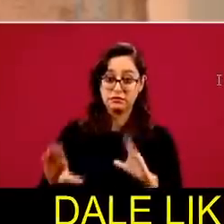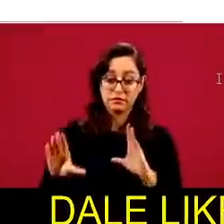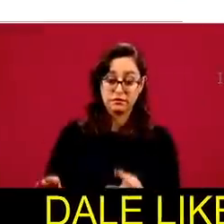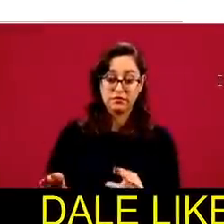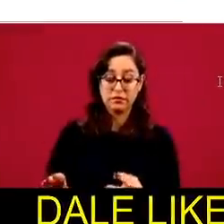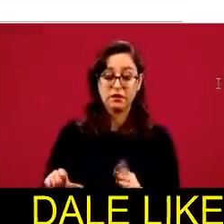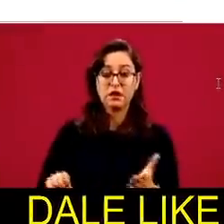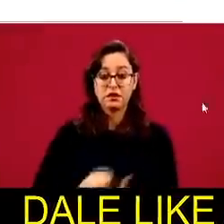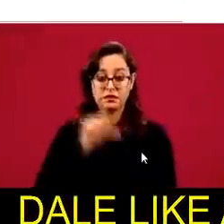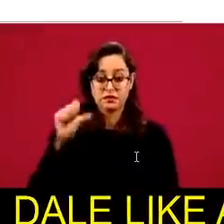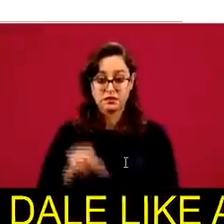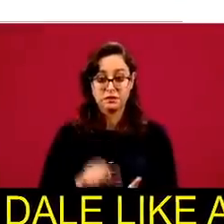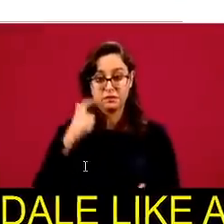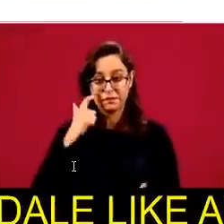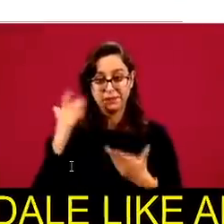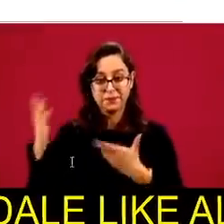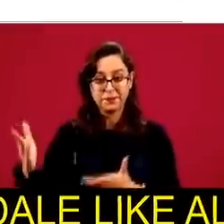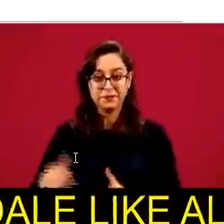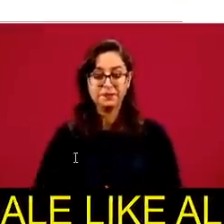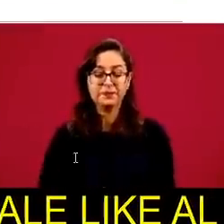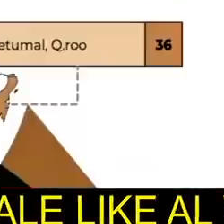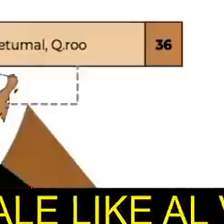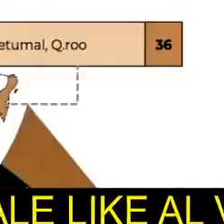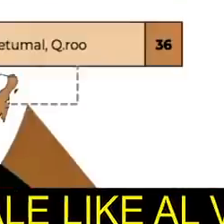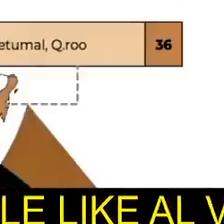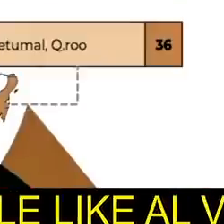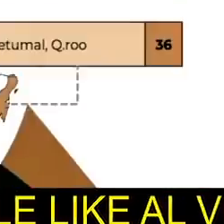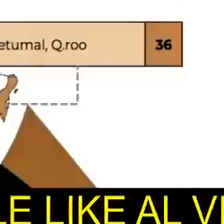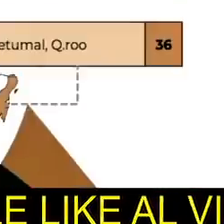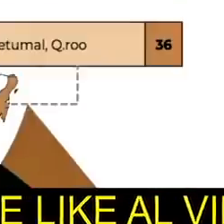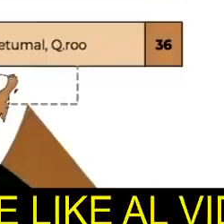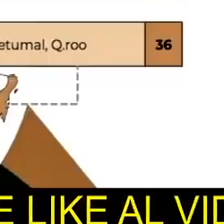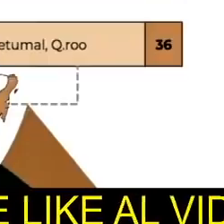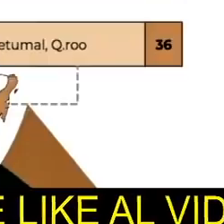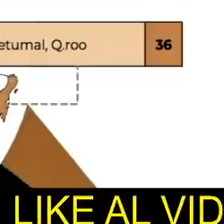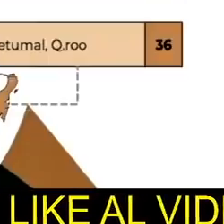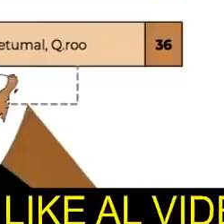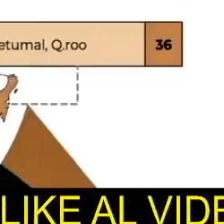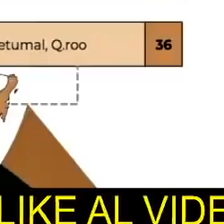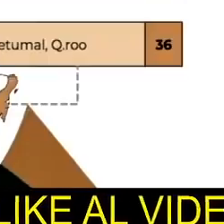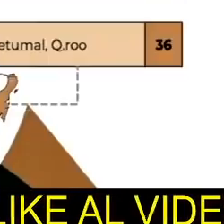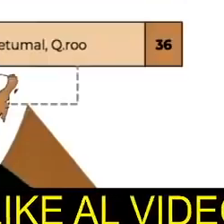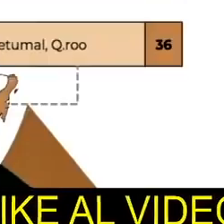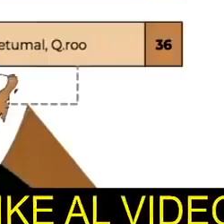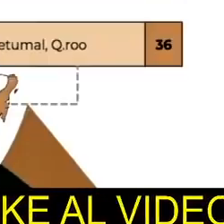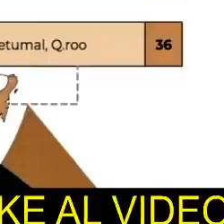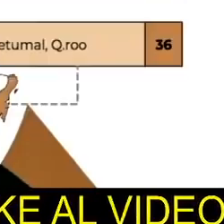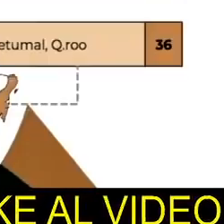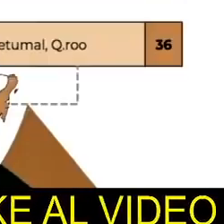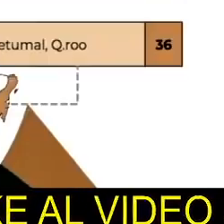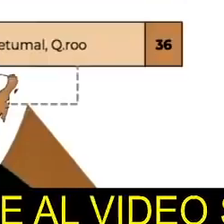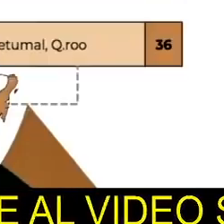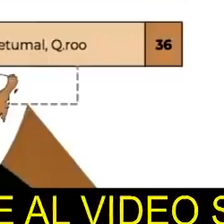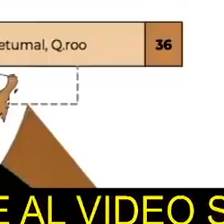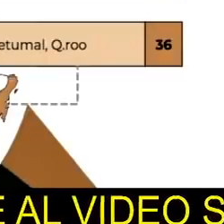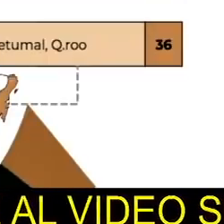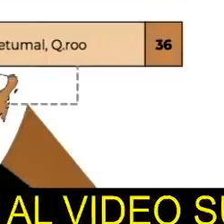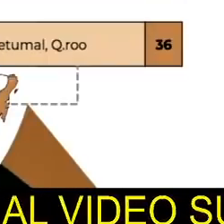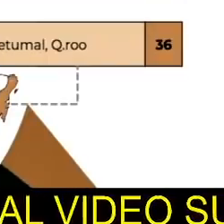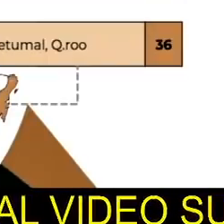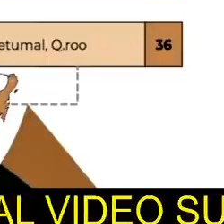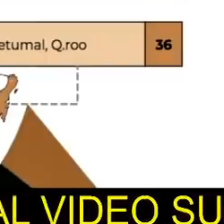el centro de adiestramientos en seis en ocho centros de adiestramiento de de la semar van en su semana número cuatro de